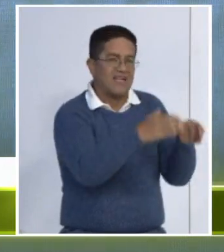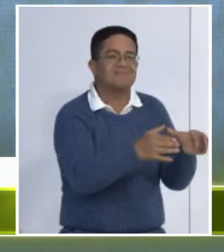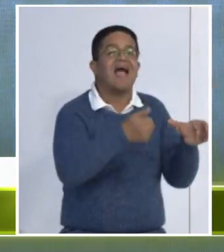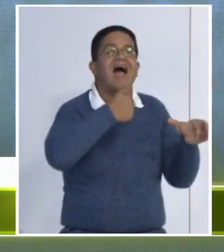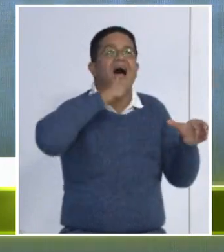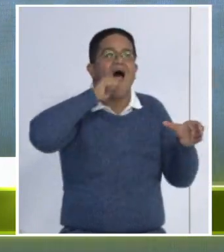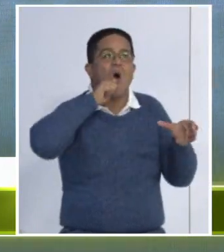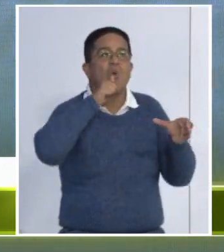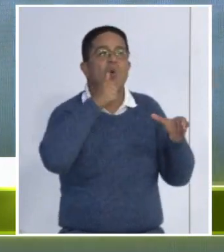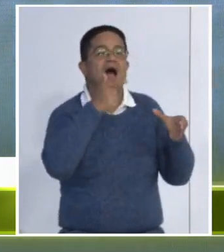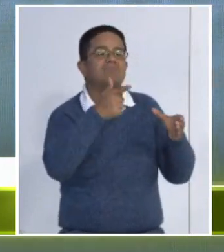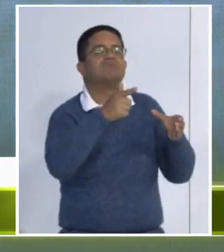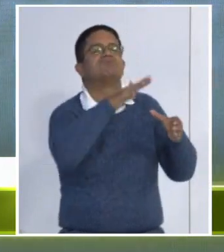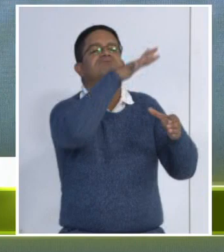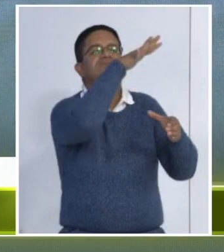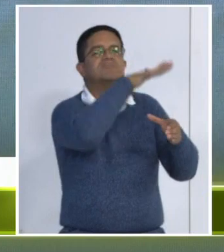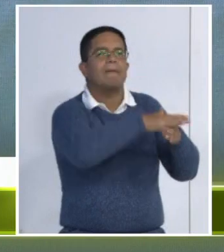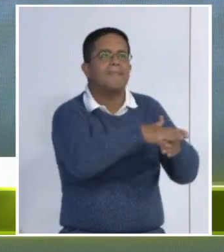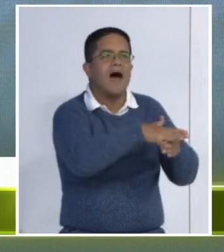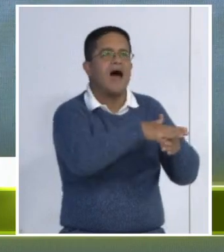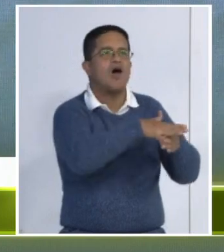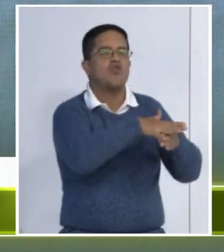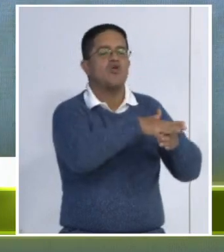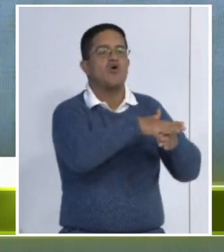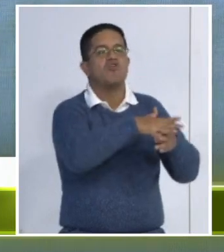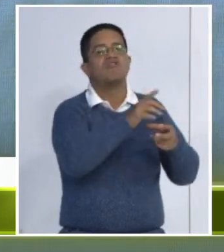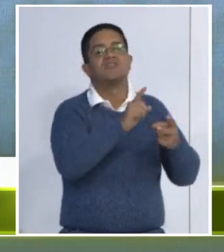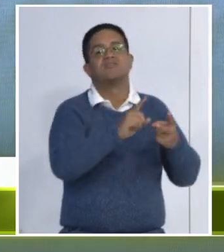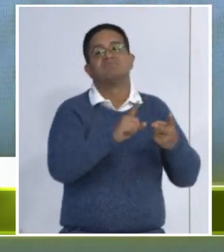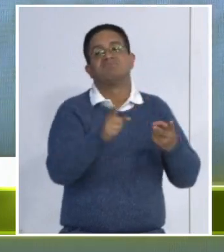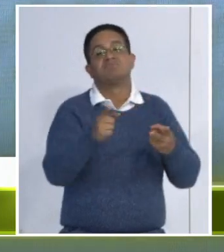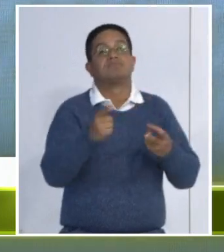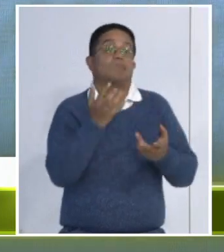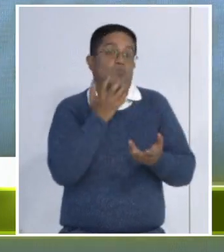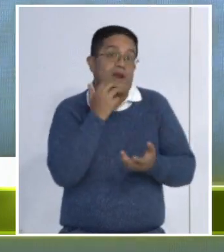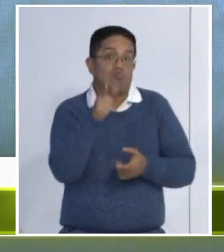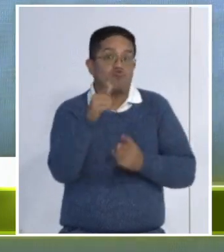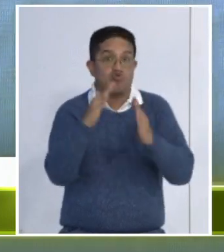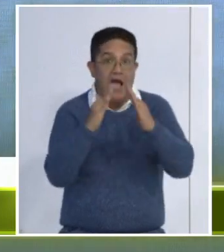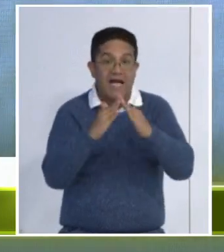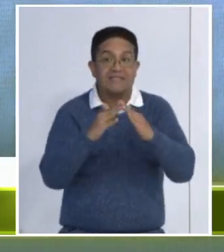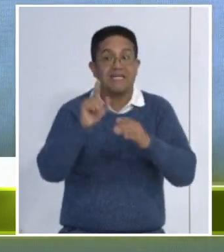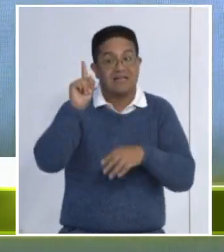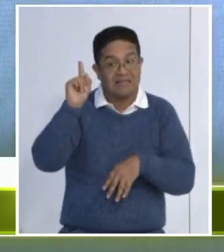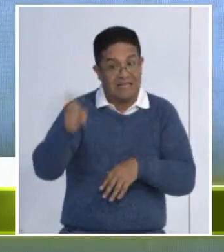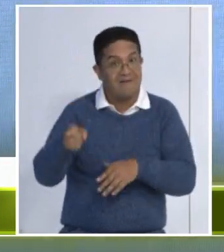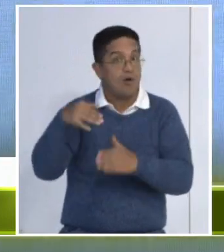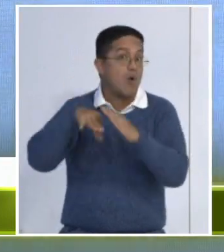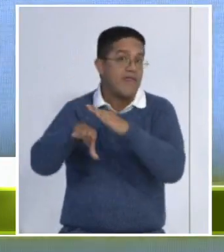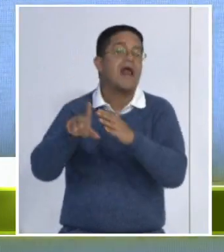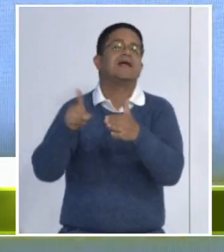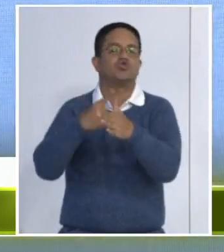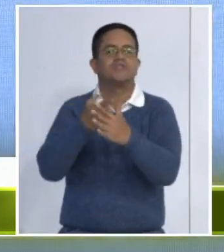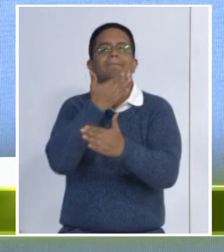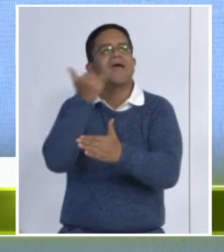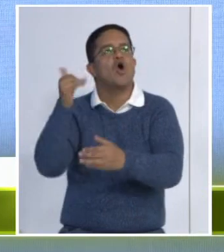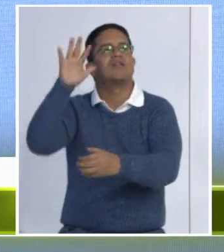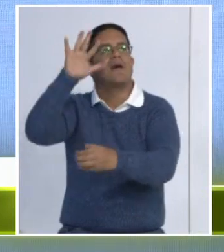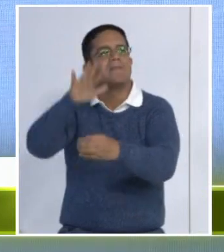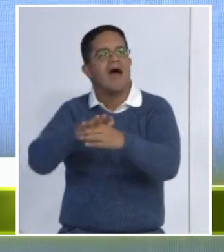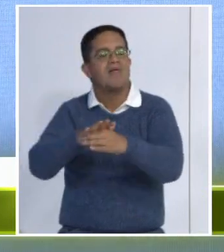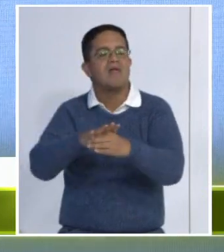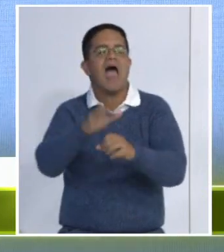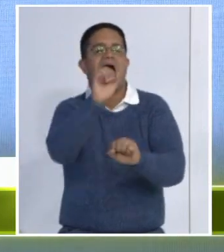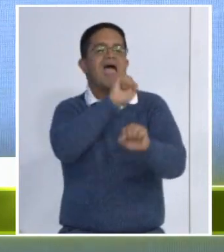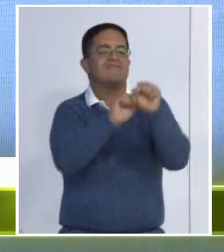debido tener tapados todos esos almacenamientos de agua. Si tenemos que almacenar agua, cambiar el agua almacenada, evitar el agua de los floreros,